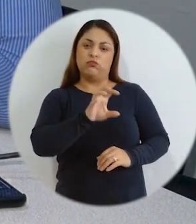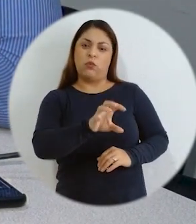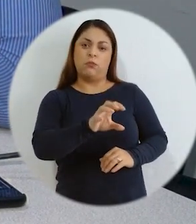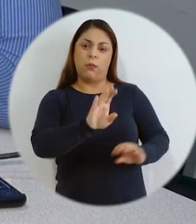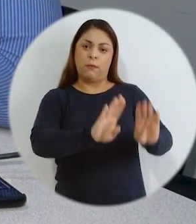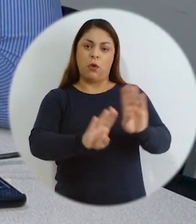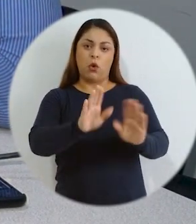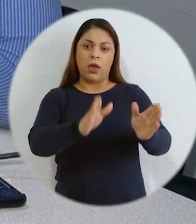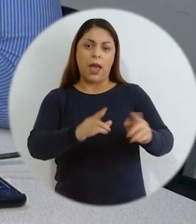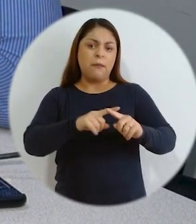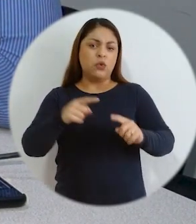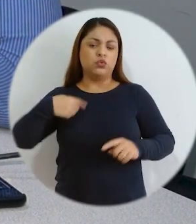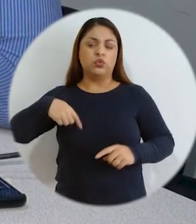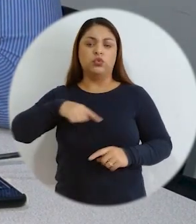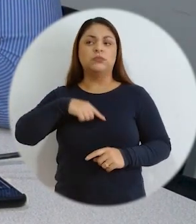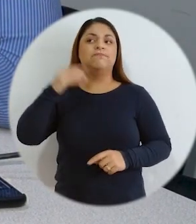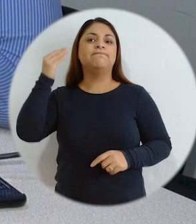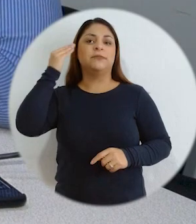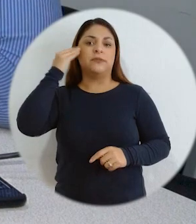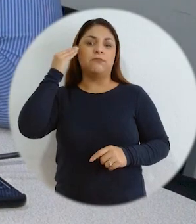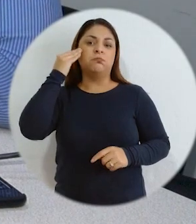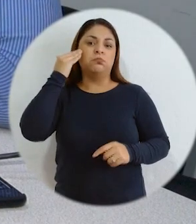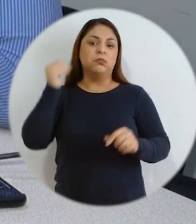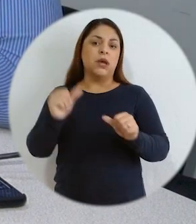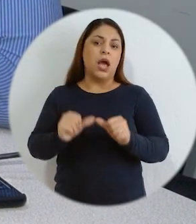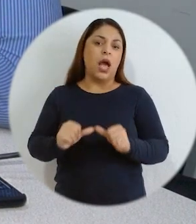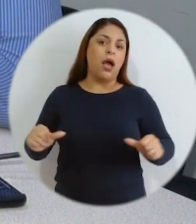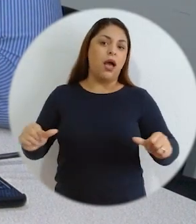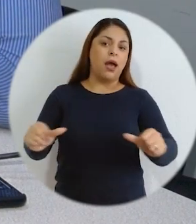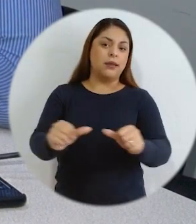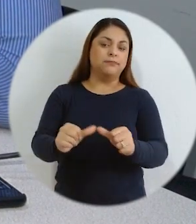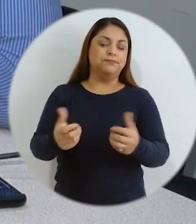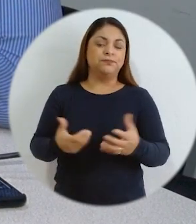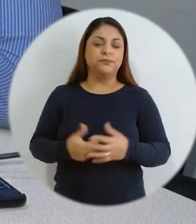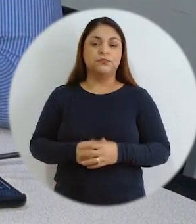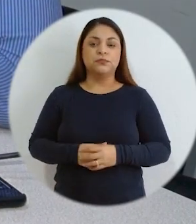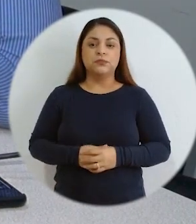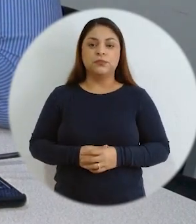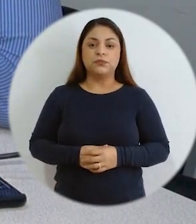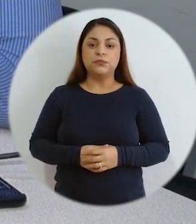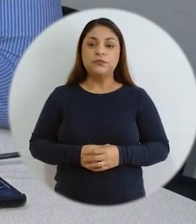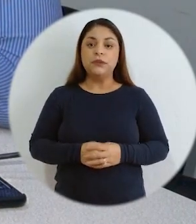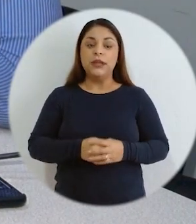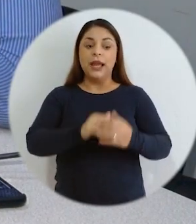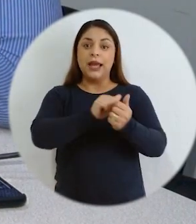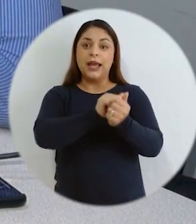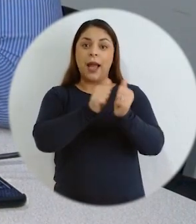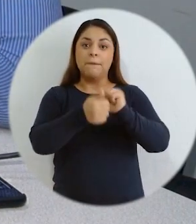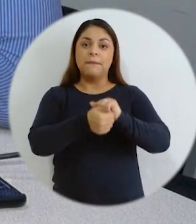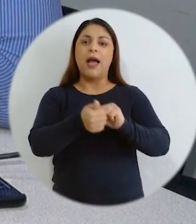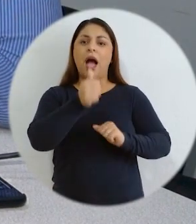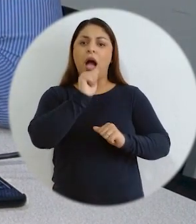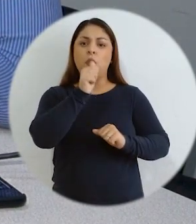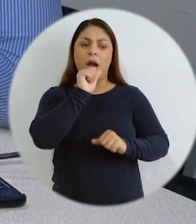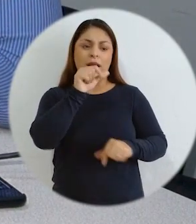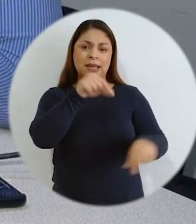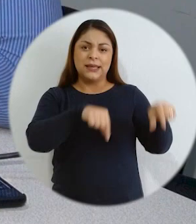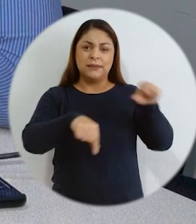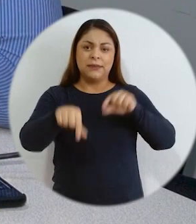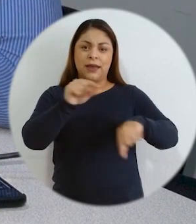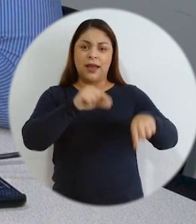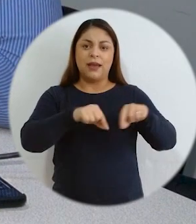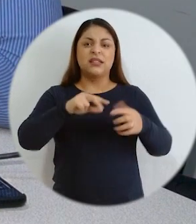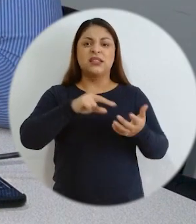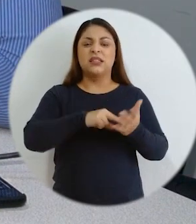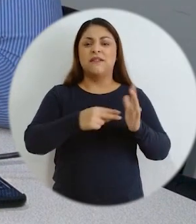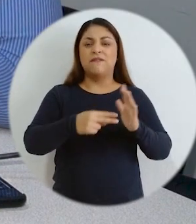son palabras, ¿verdad? Y terminología que también debemos utilizar en esta área. Y cambia la composición química del